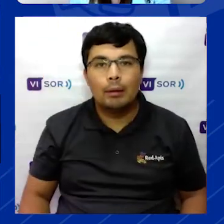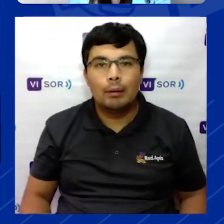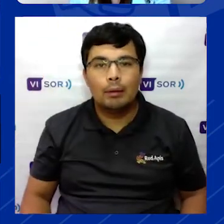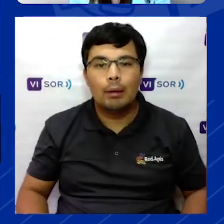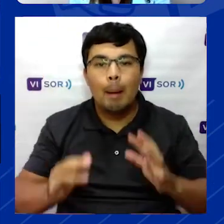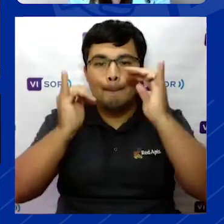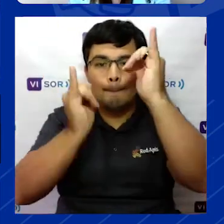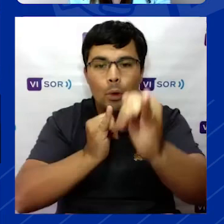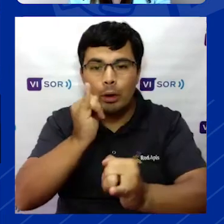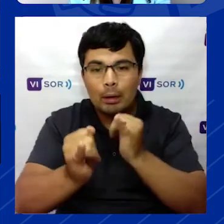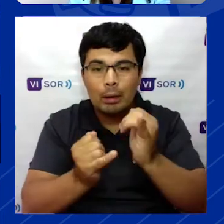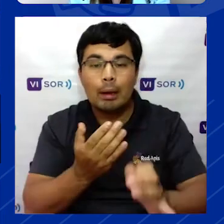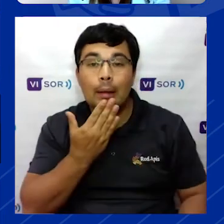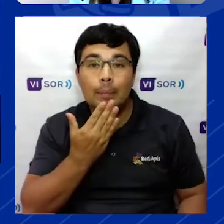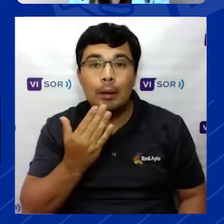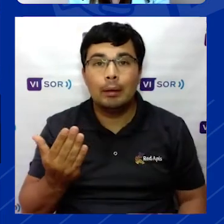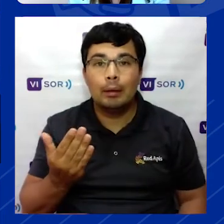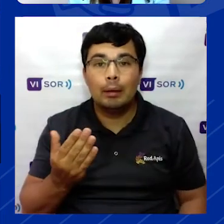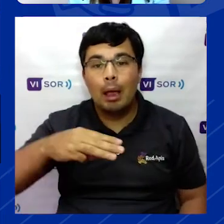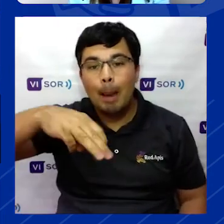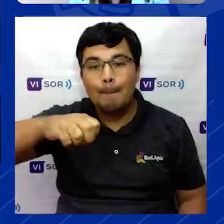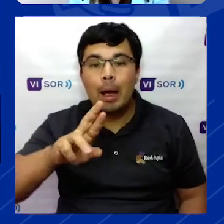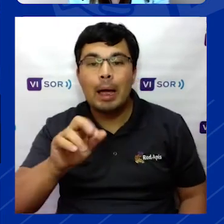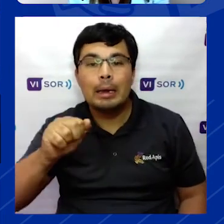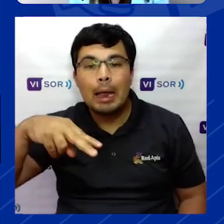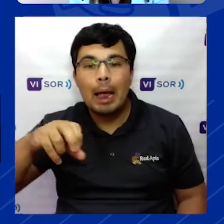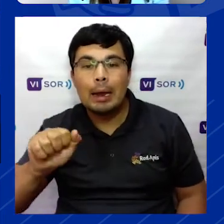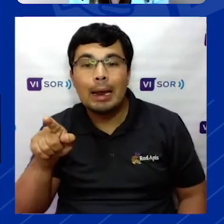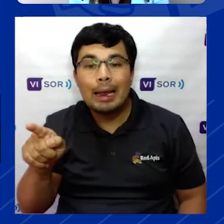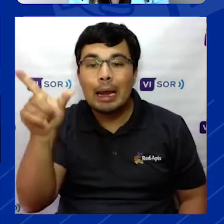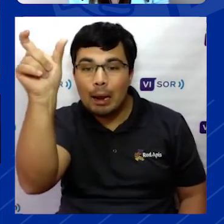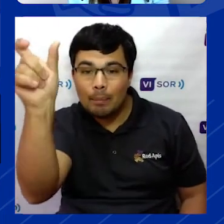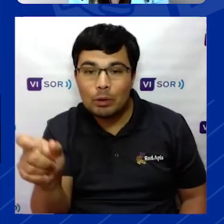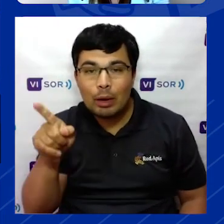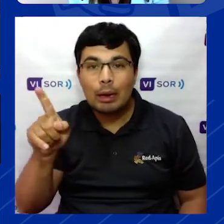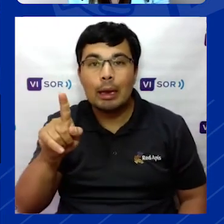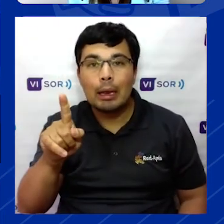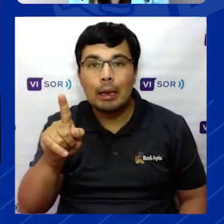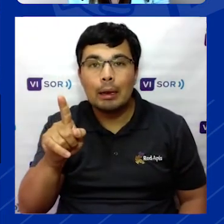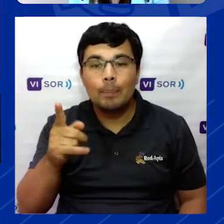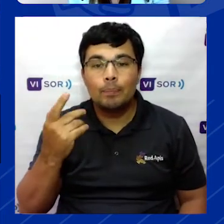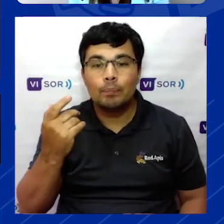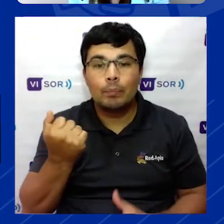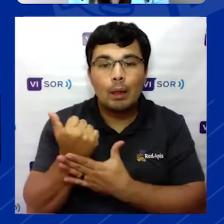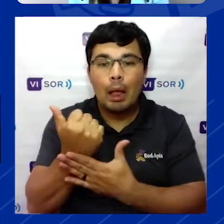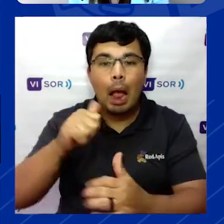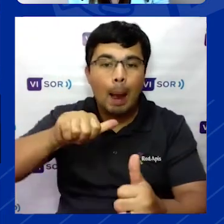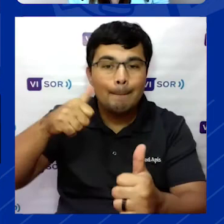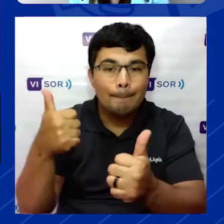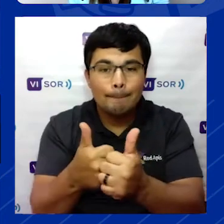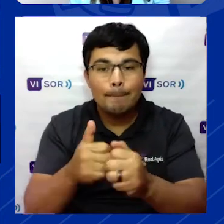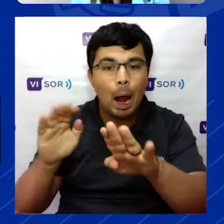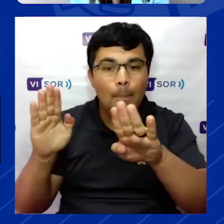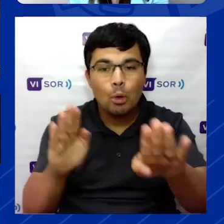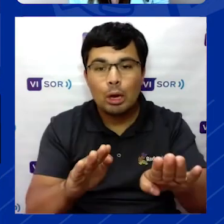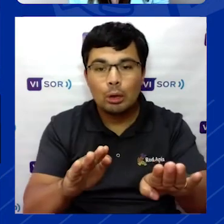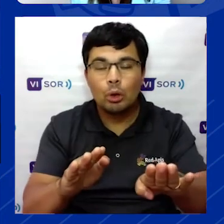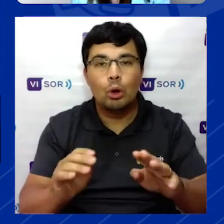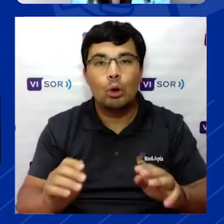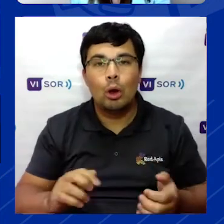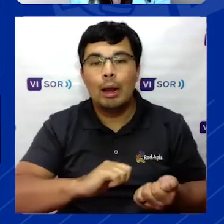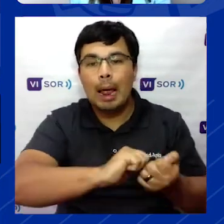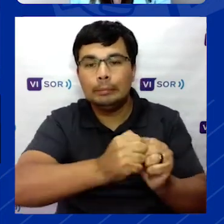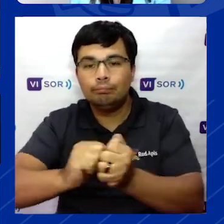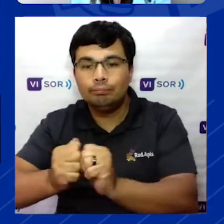también a Mariana, que fue la persona que estuvo apoyándonos en la transcripción. Así es que muchas gracias